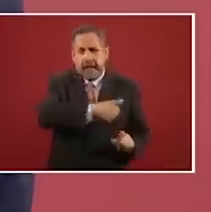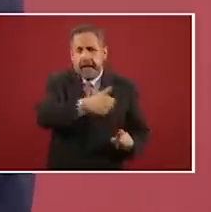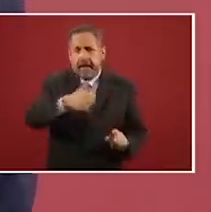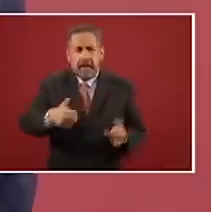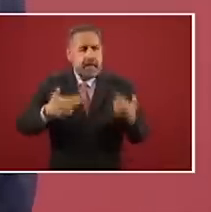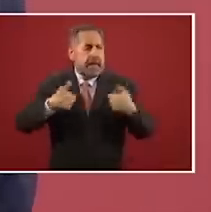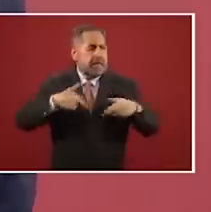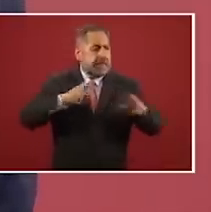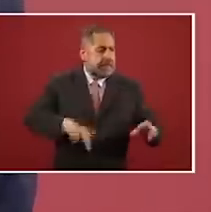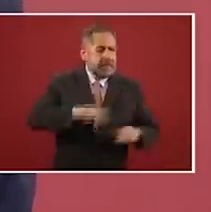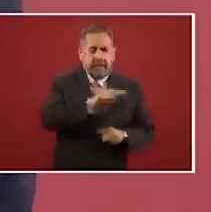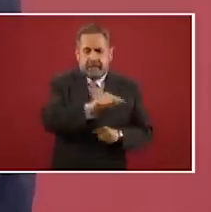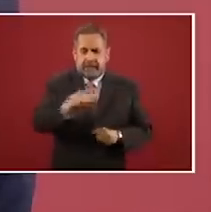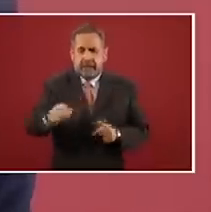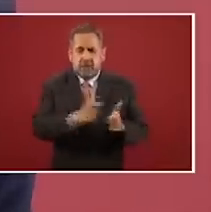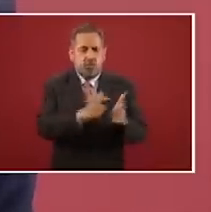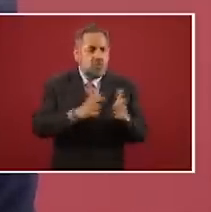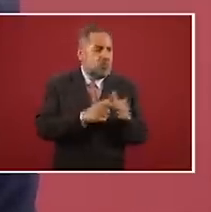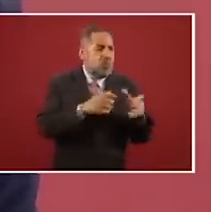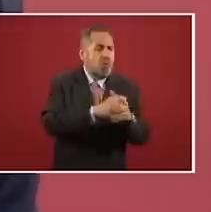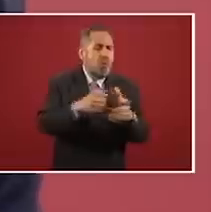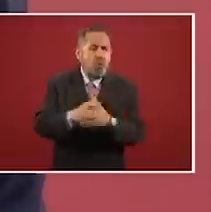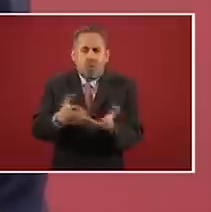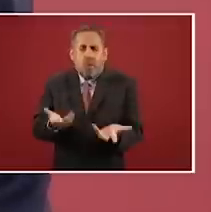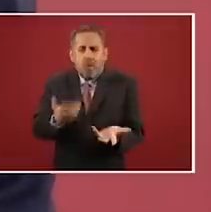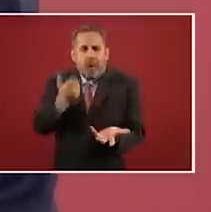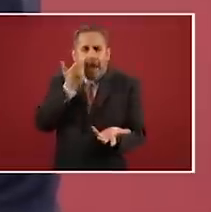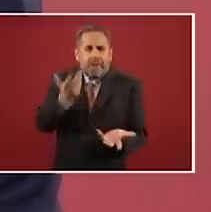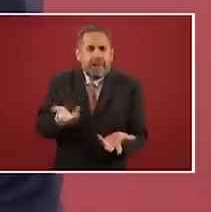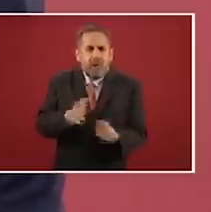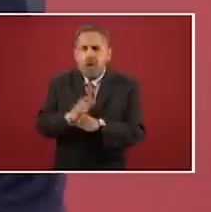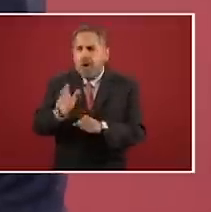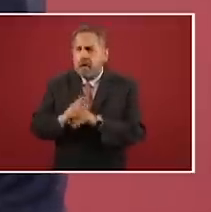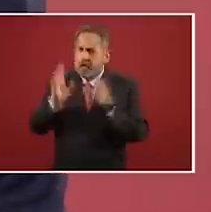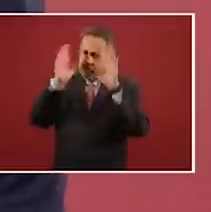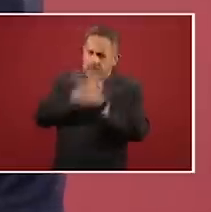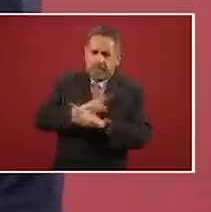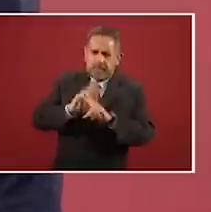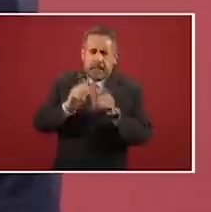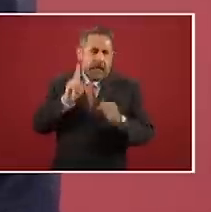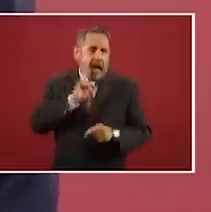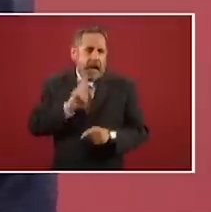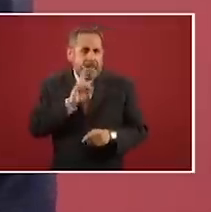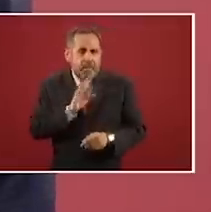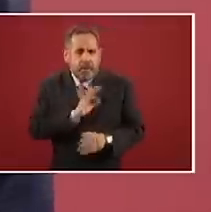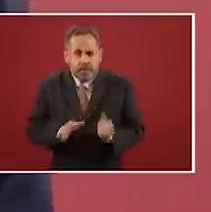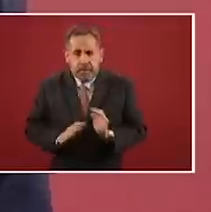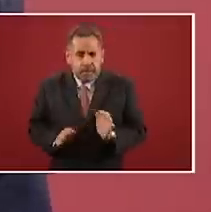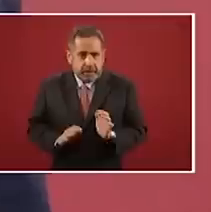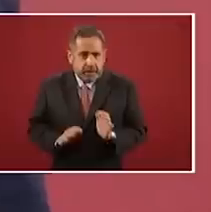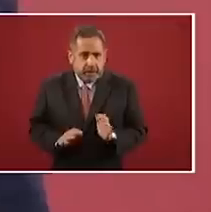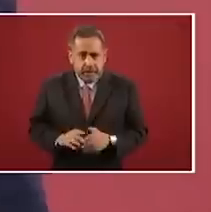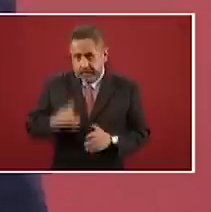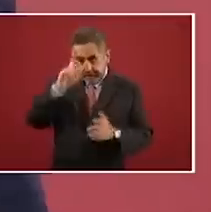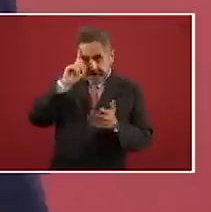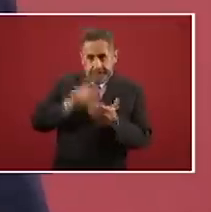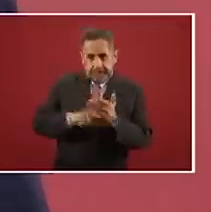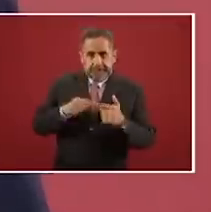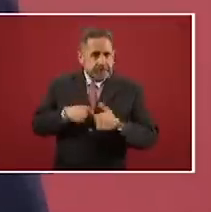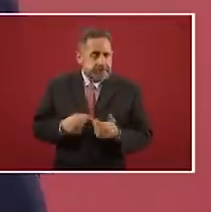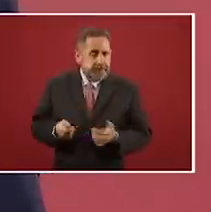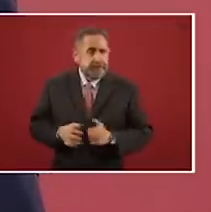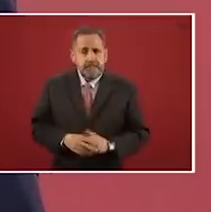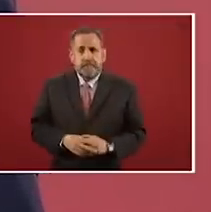de todos los grupos, a ver qué se puede lograr. Yo pienso que